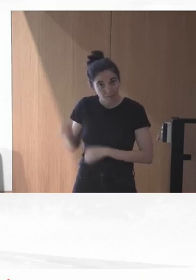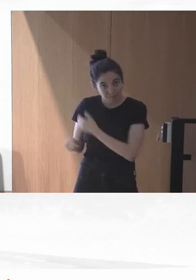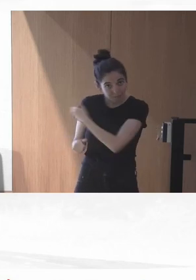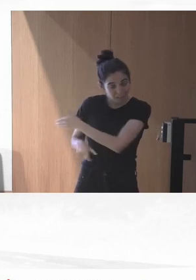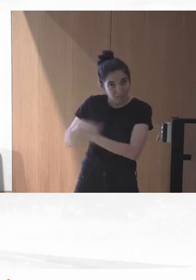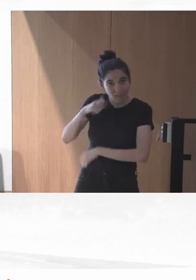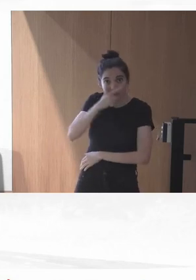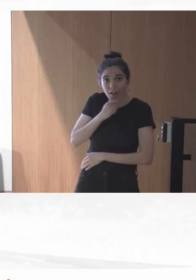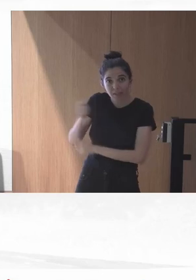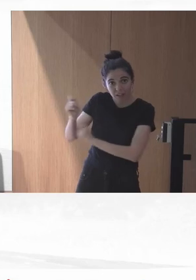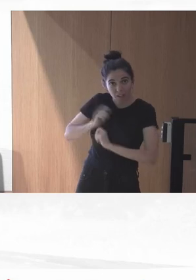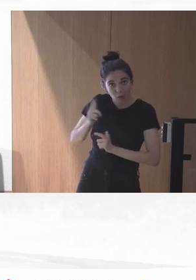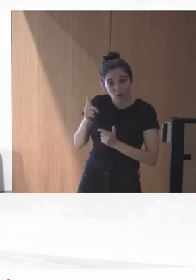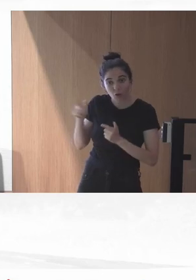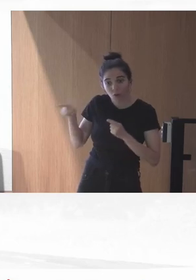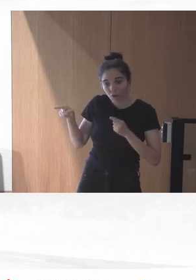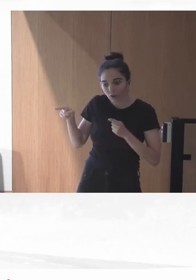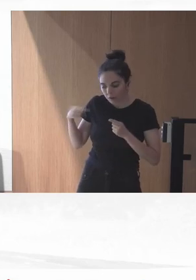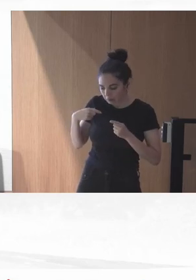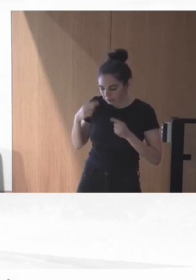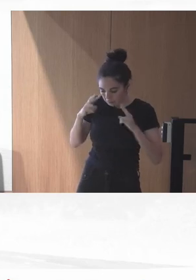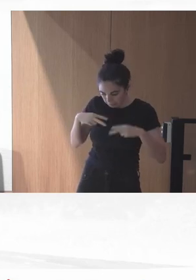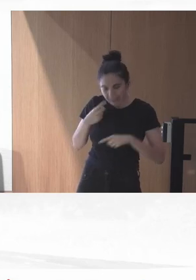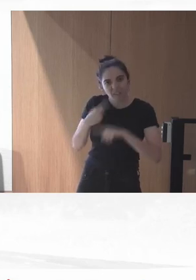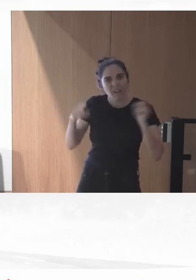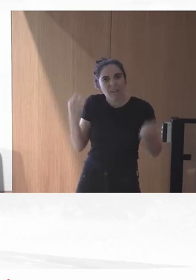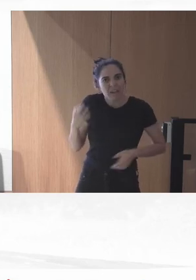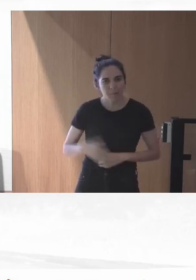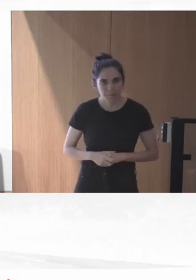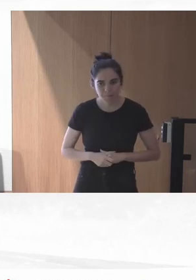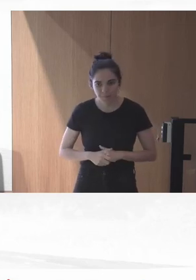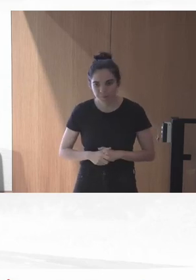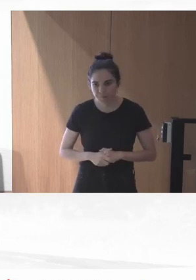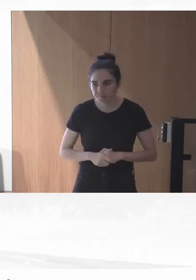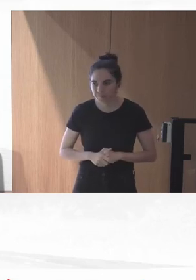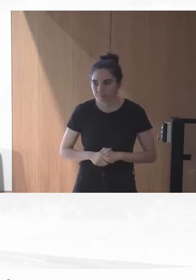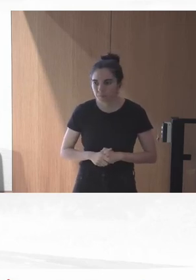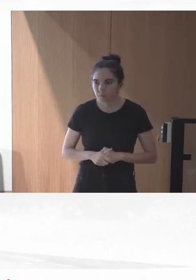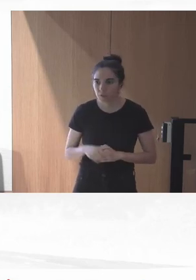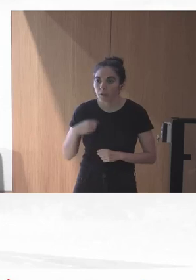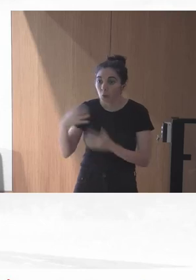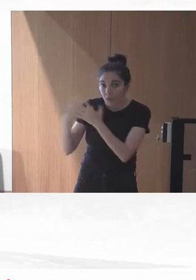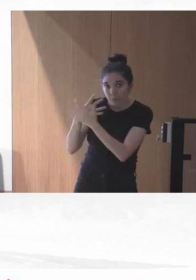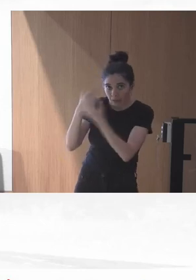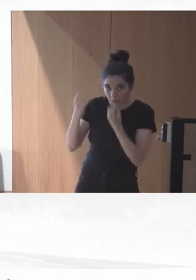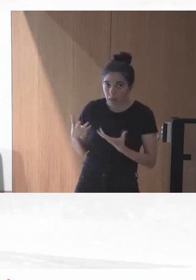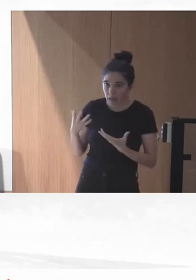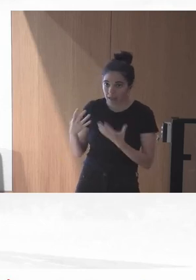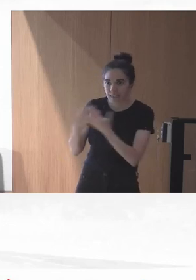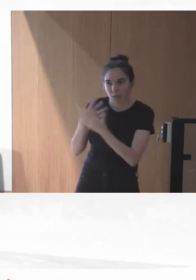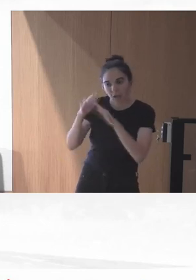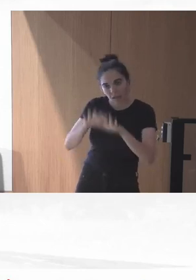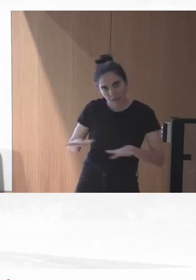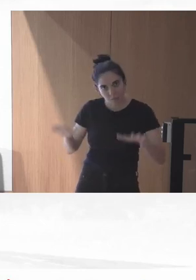el juicio con la figura del facilitador? ¿Qué diferencias notaste? Pues nada, porque me lo explicaban todo bien, ¿no? Más